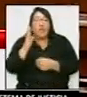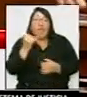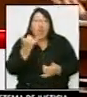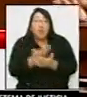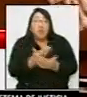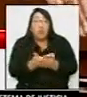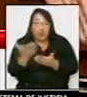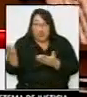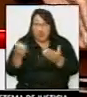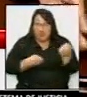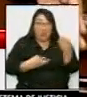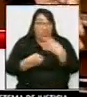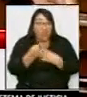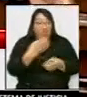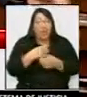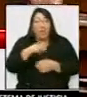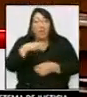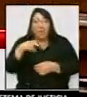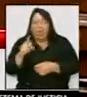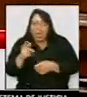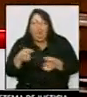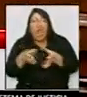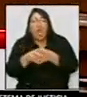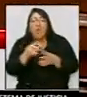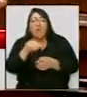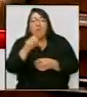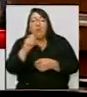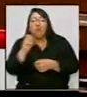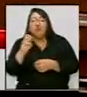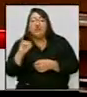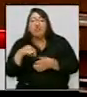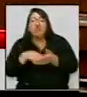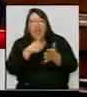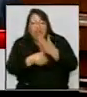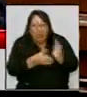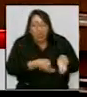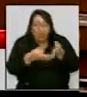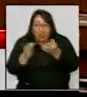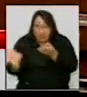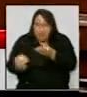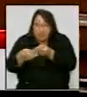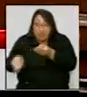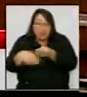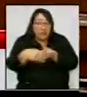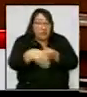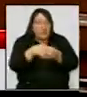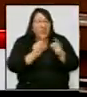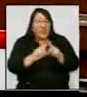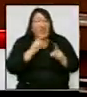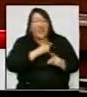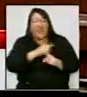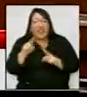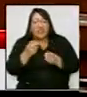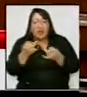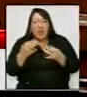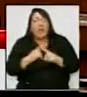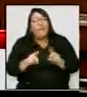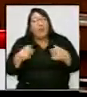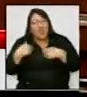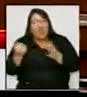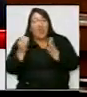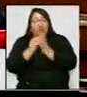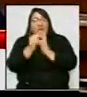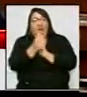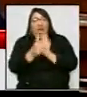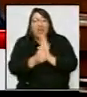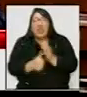propuestas, ya lo lanzaron Peruanos por el Cambio, hay una moción inclusive para que se puedan acumular las diferentes denuncias, pero se tienen que agendar.